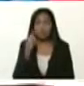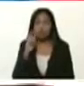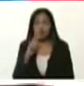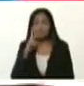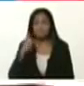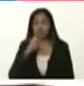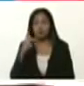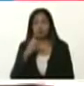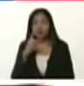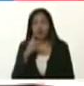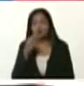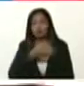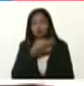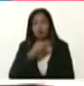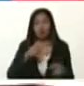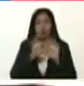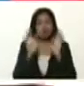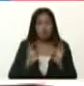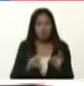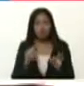política social,